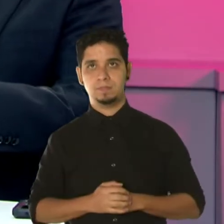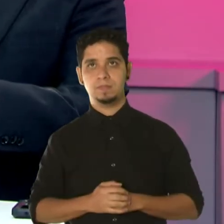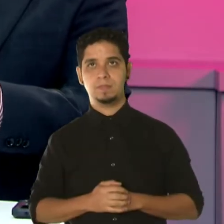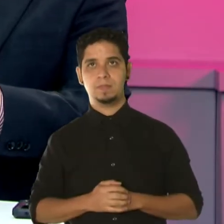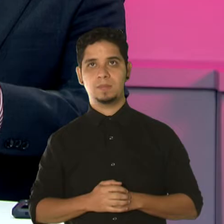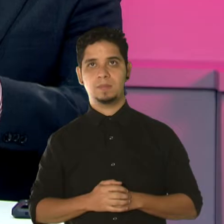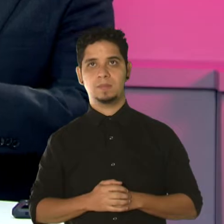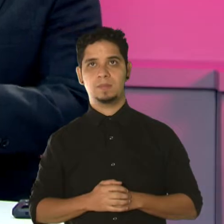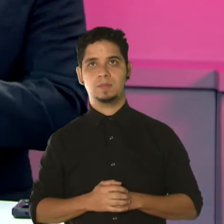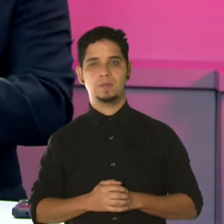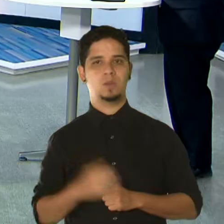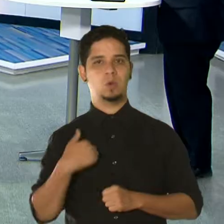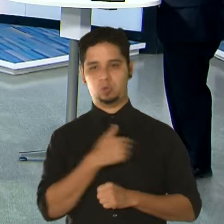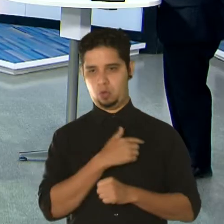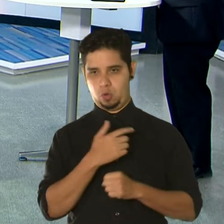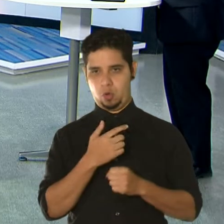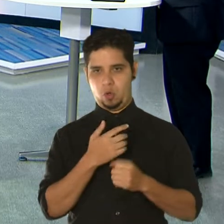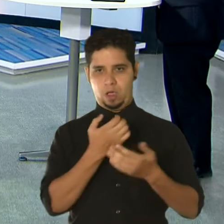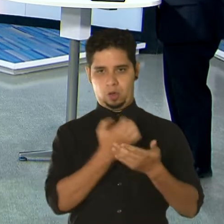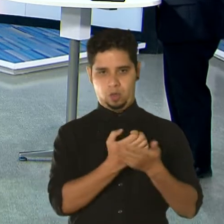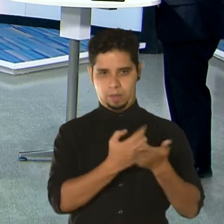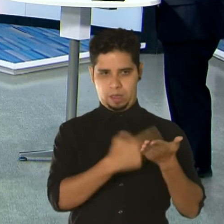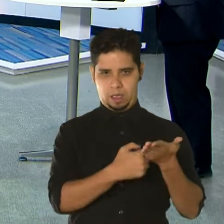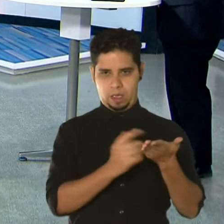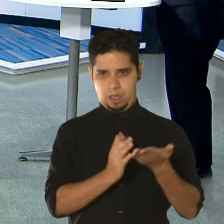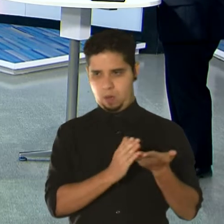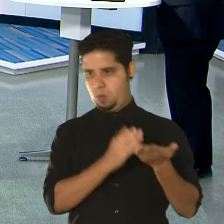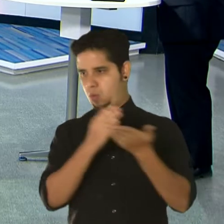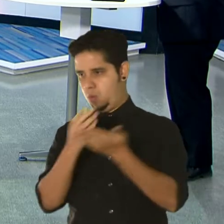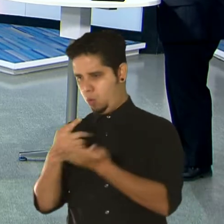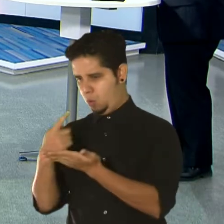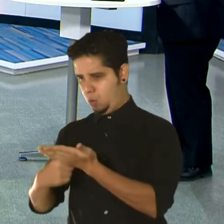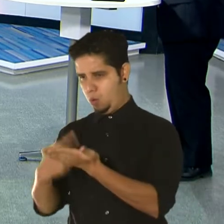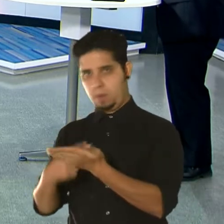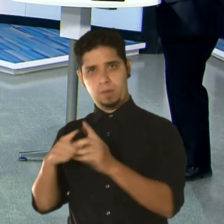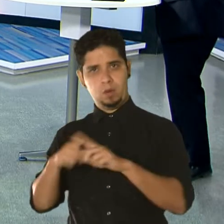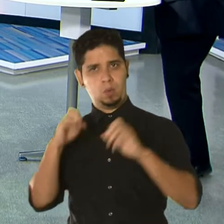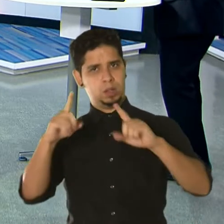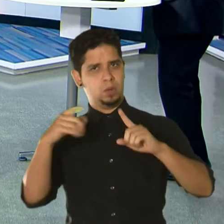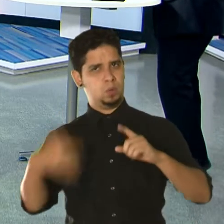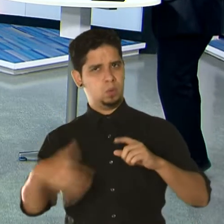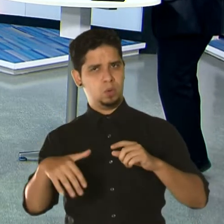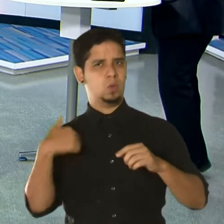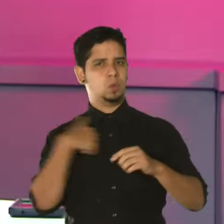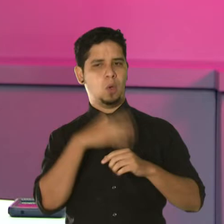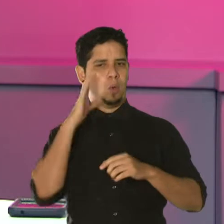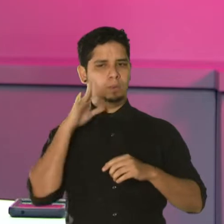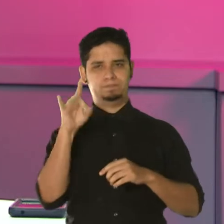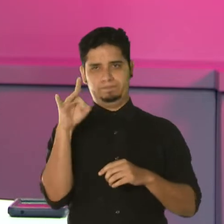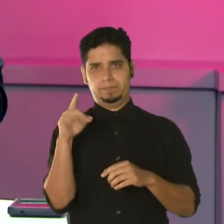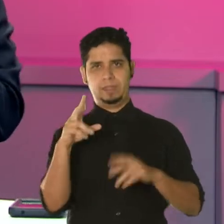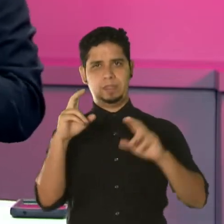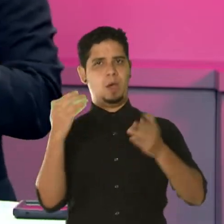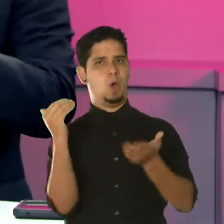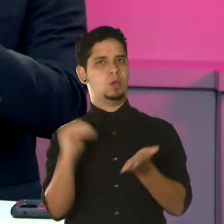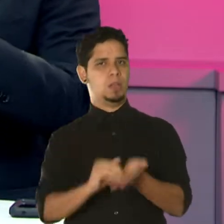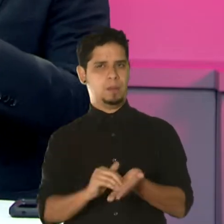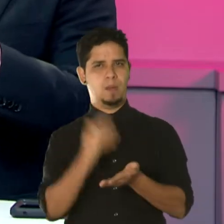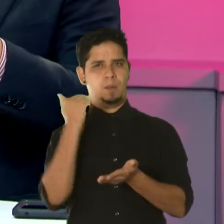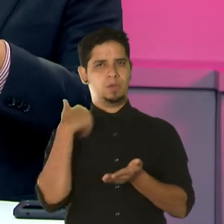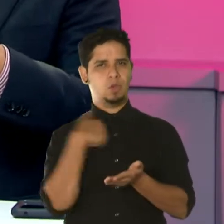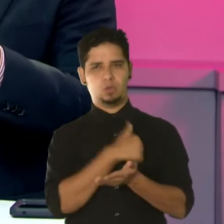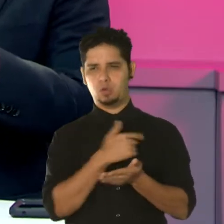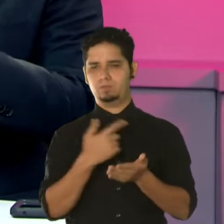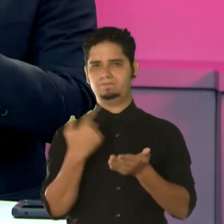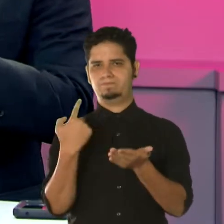ido al otro lado de lo que debería ser el programa, pero creo que ha sido muy educativo y vamos a retomar este tema cuando regresemos porque estamos hablando